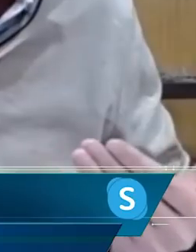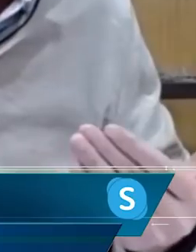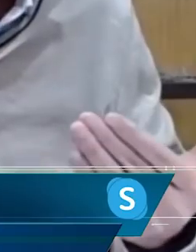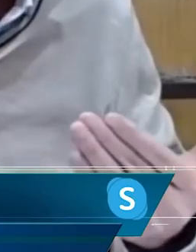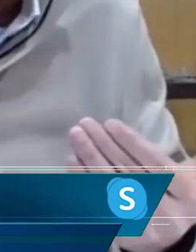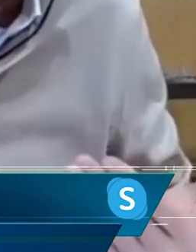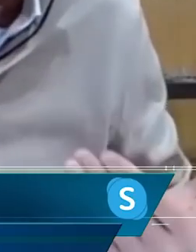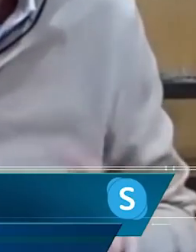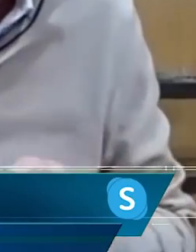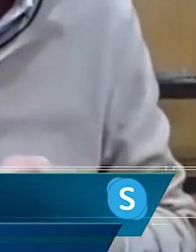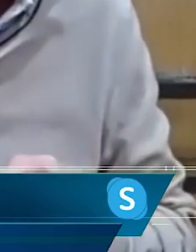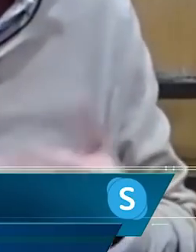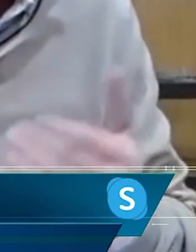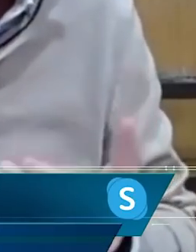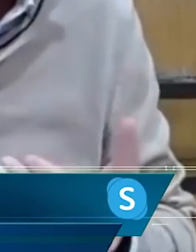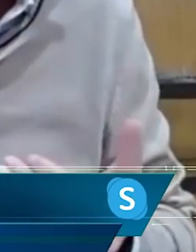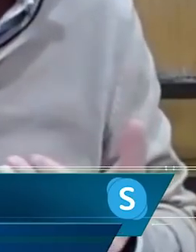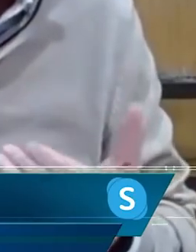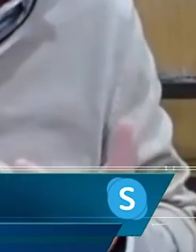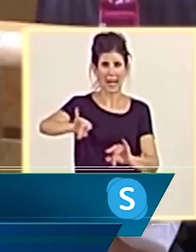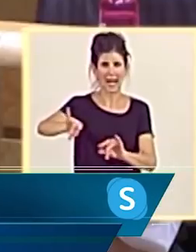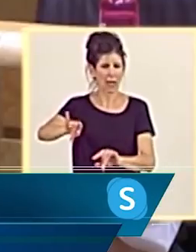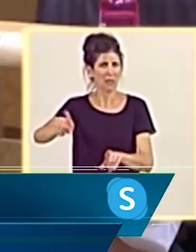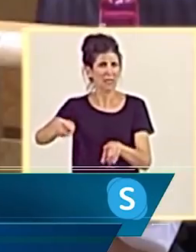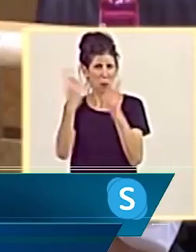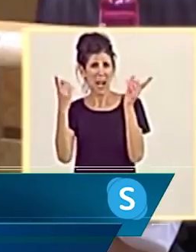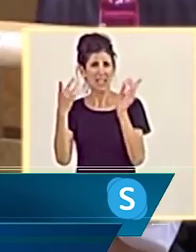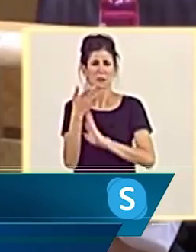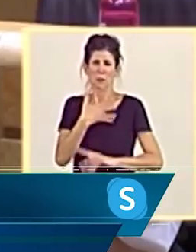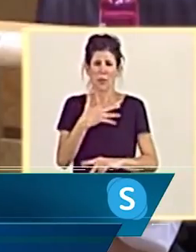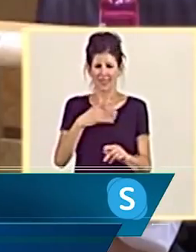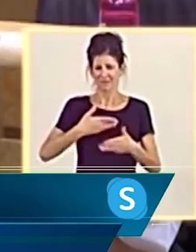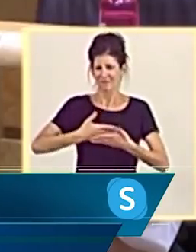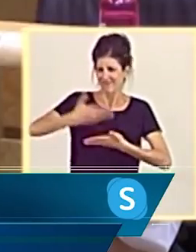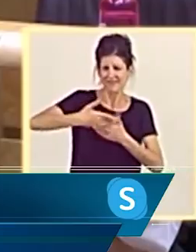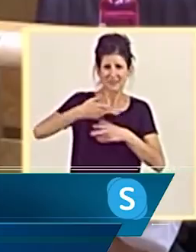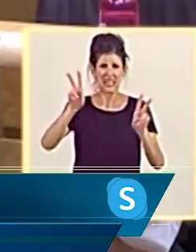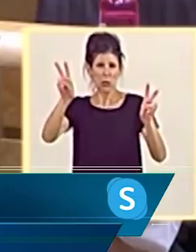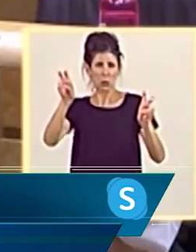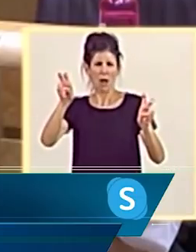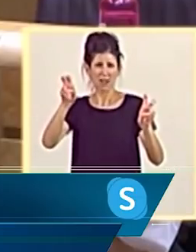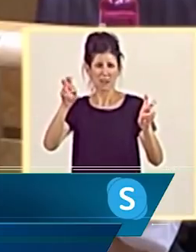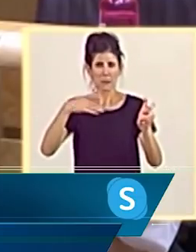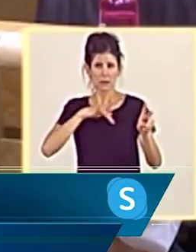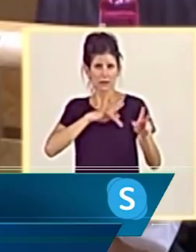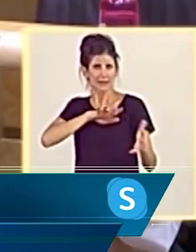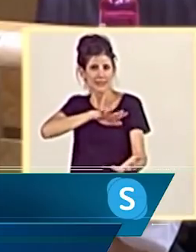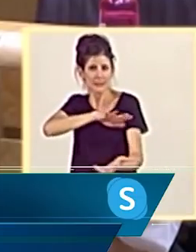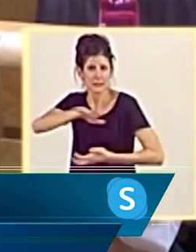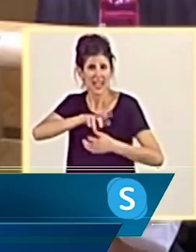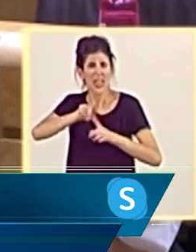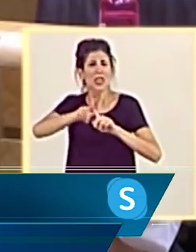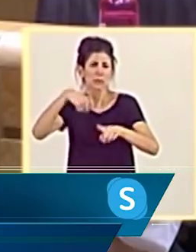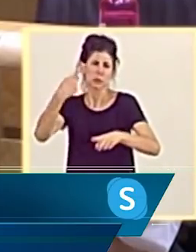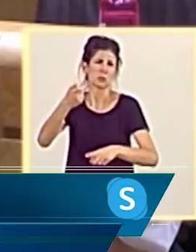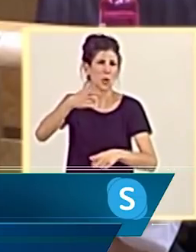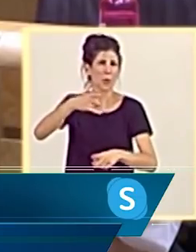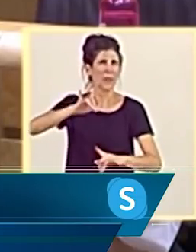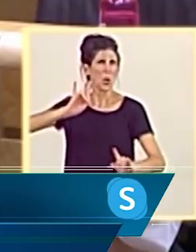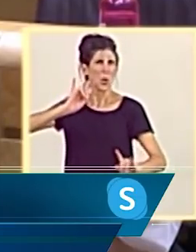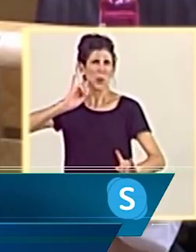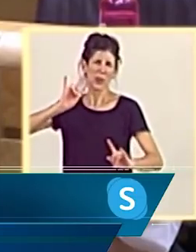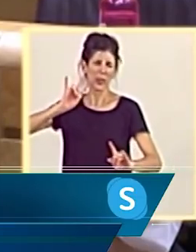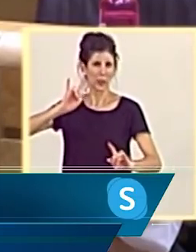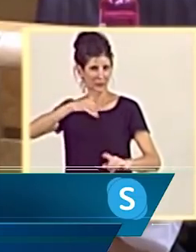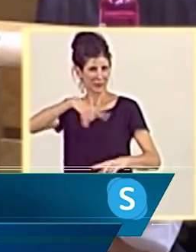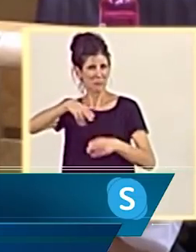siete trampas, diría yo, o algo así. La principal trampa es, no es contra Errejón, sino contra Sánchez, porque